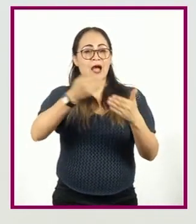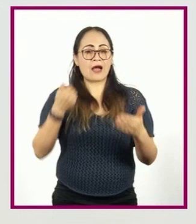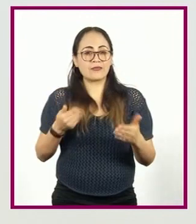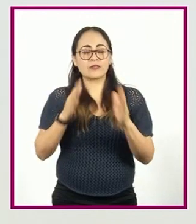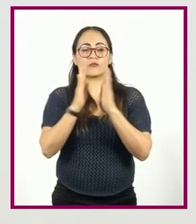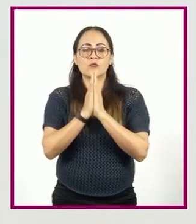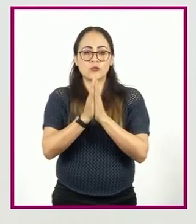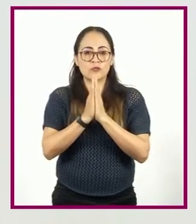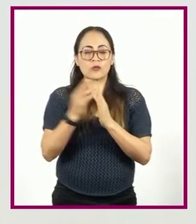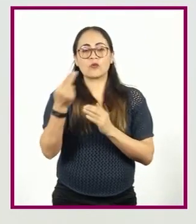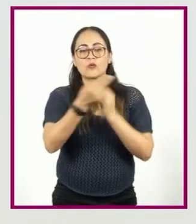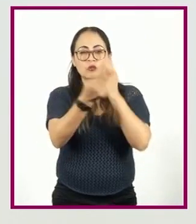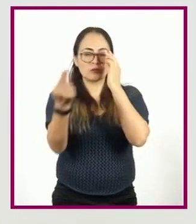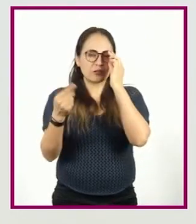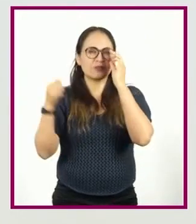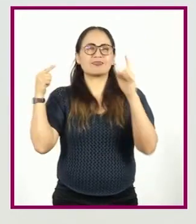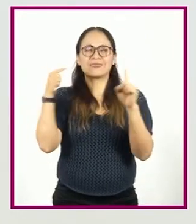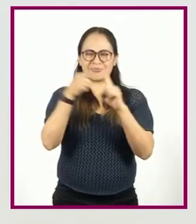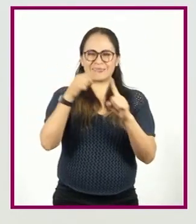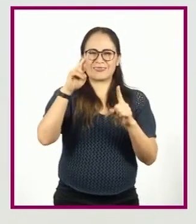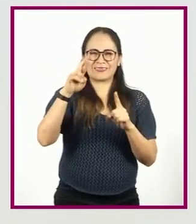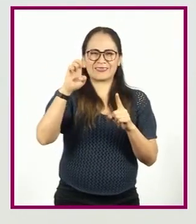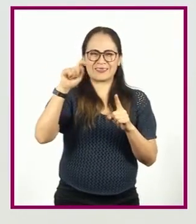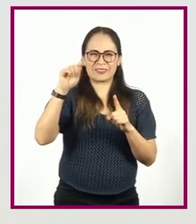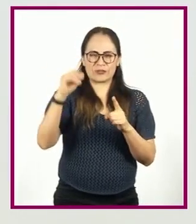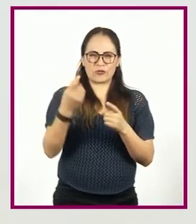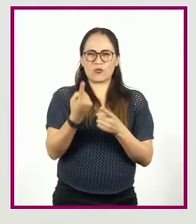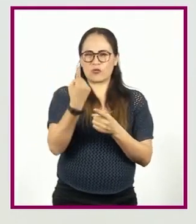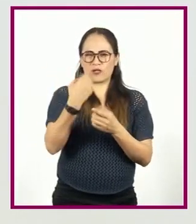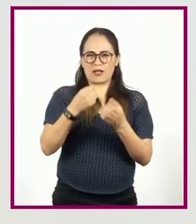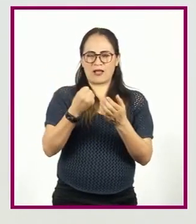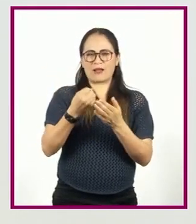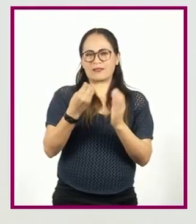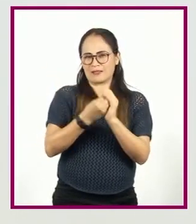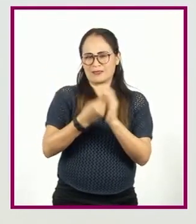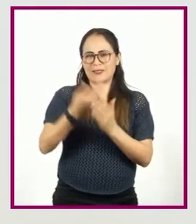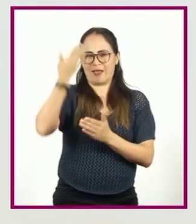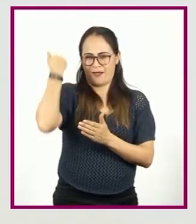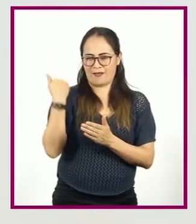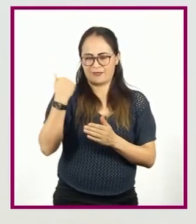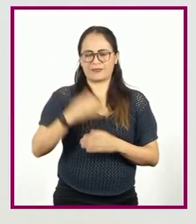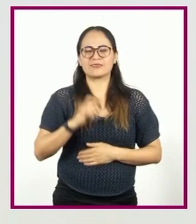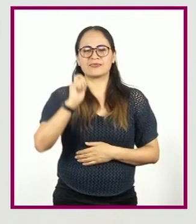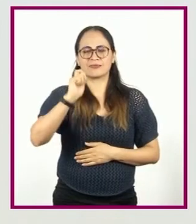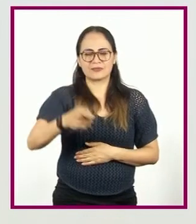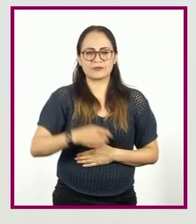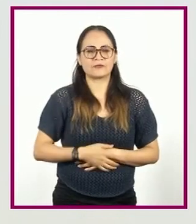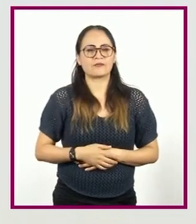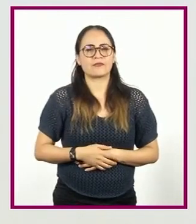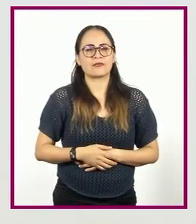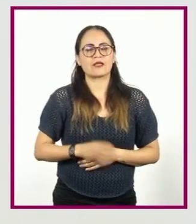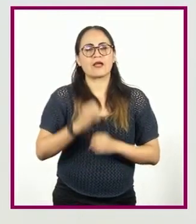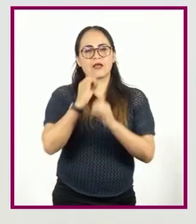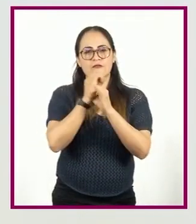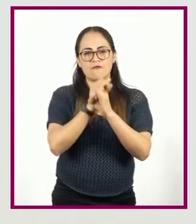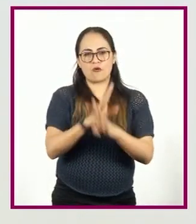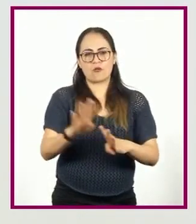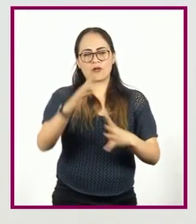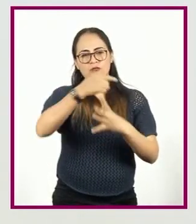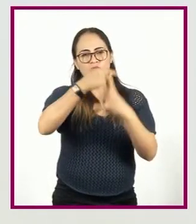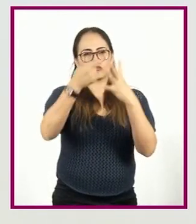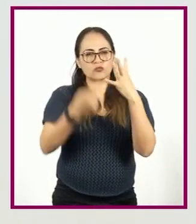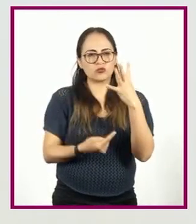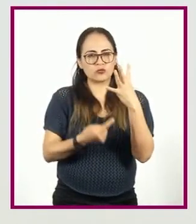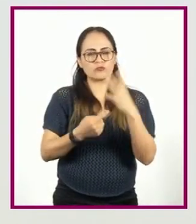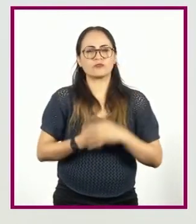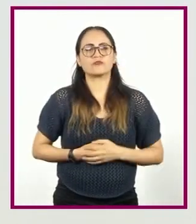invitamos a continuar con el reto que les presentamos la sesión anterior. Elaborar una infografía con la